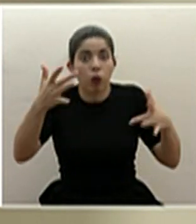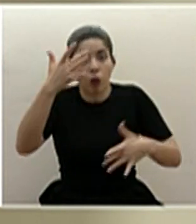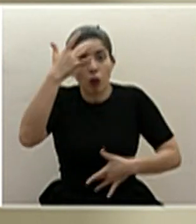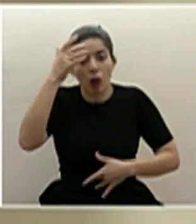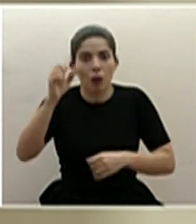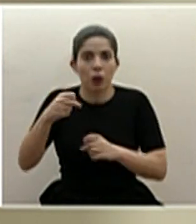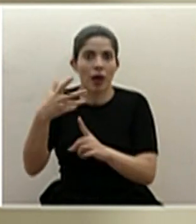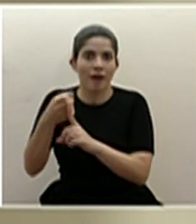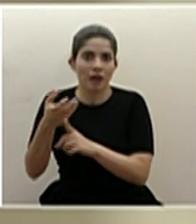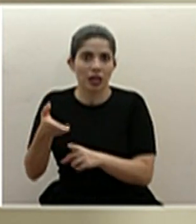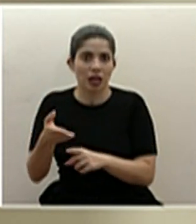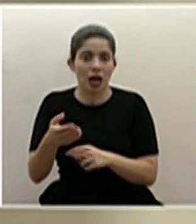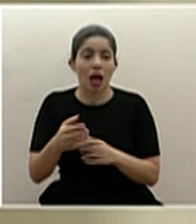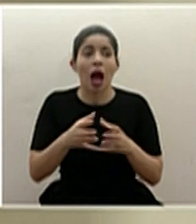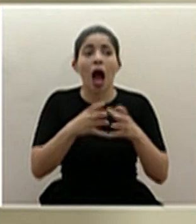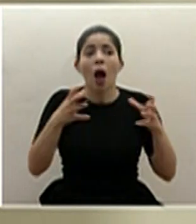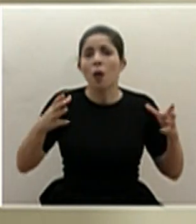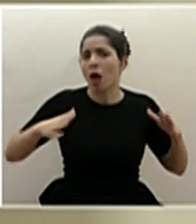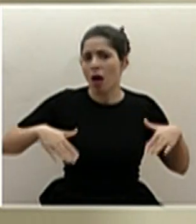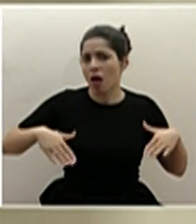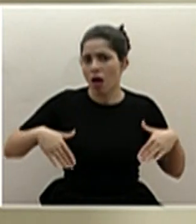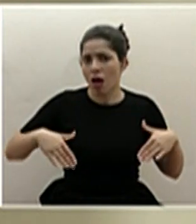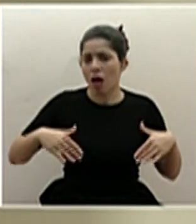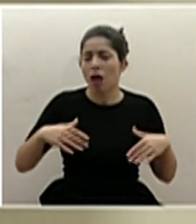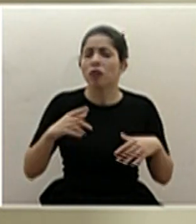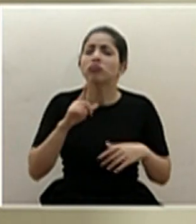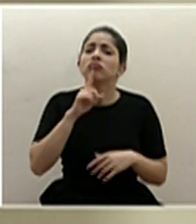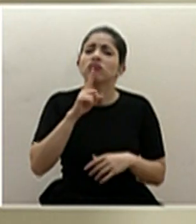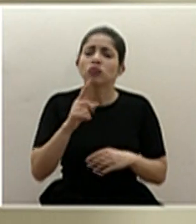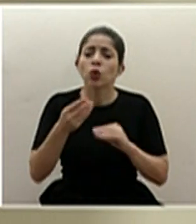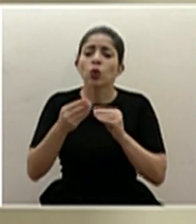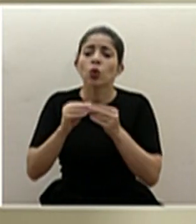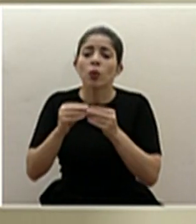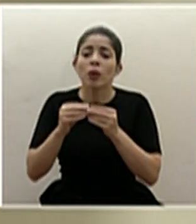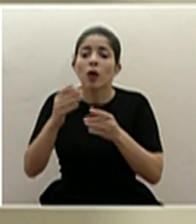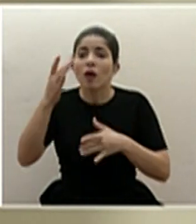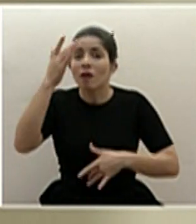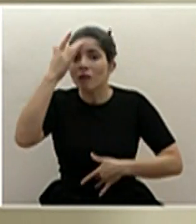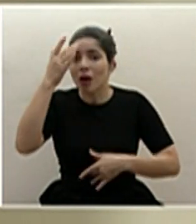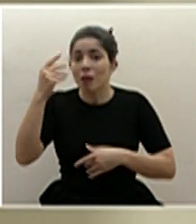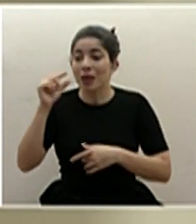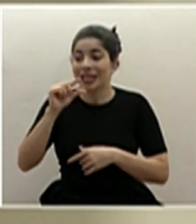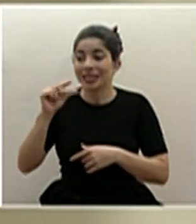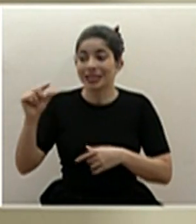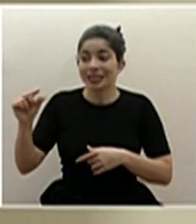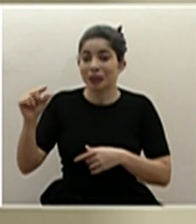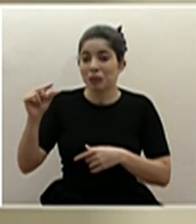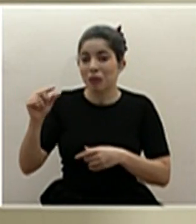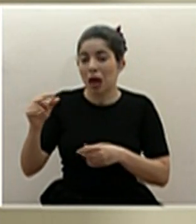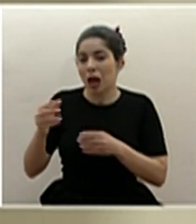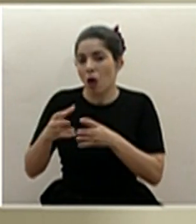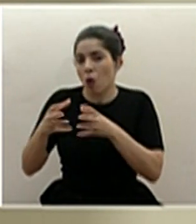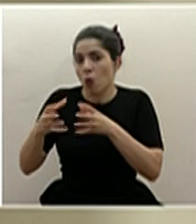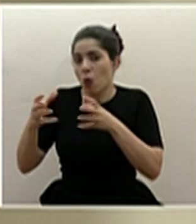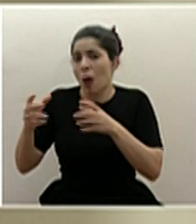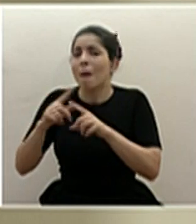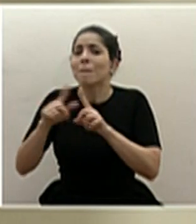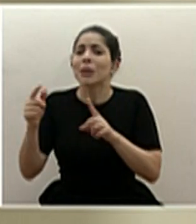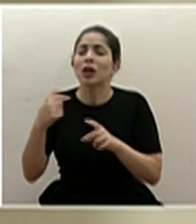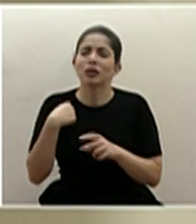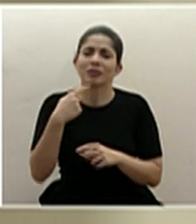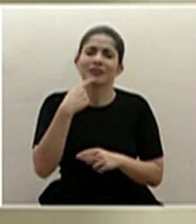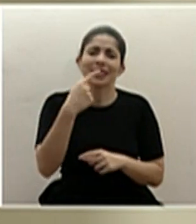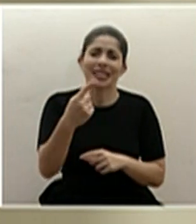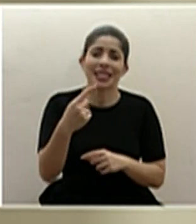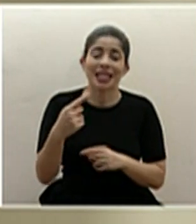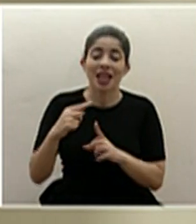El aumento no lo hemos tenido, es cierto que los casos han incrementado en la última semana y un poco, pero yo lo insistí,